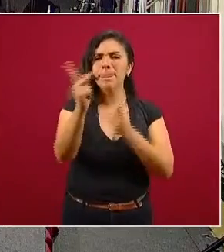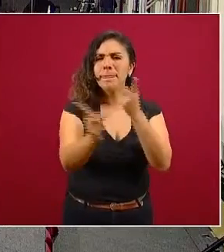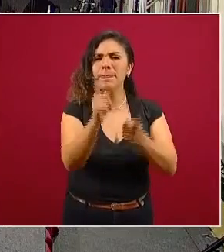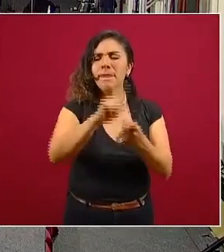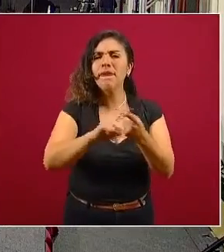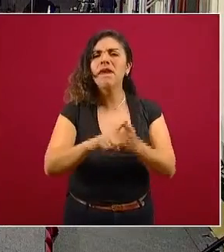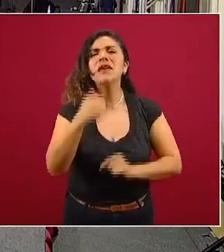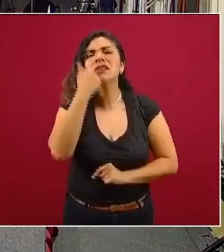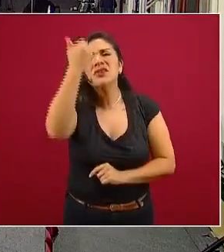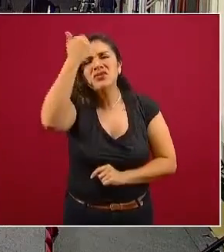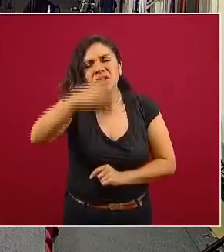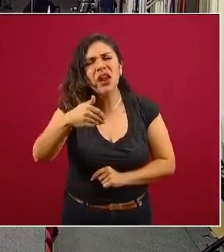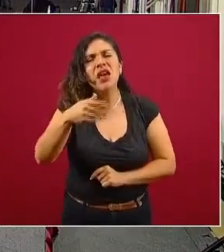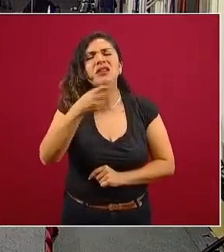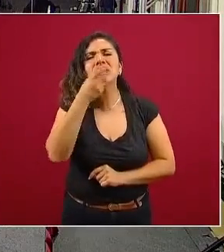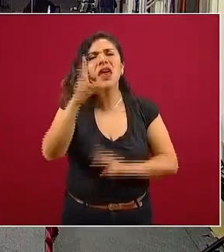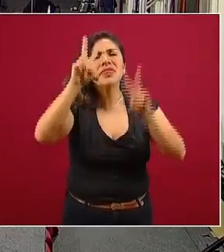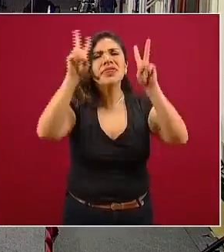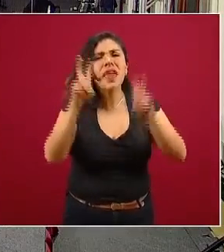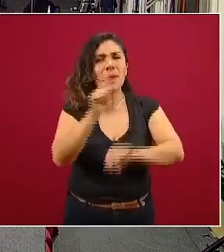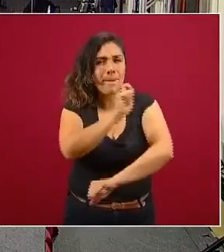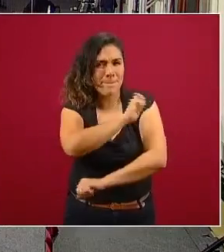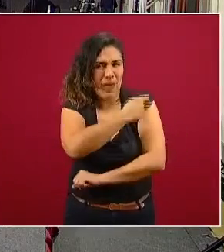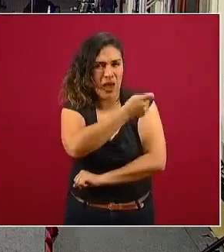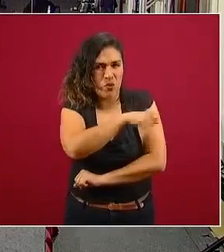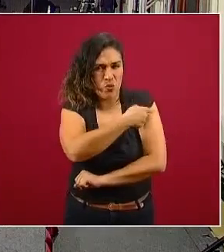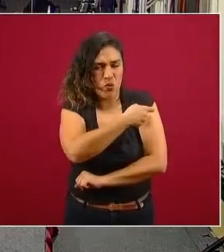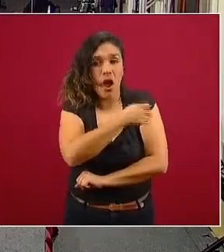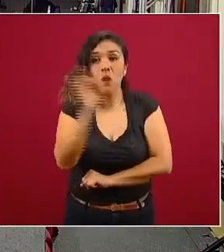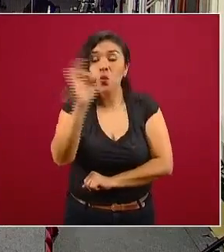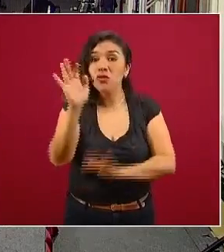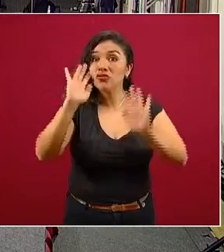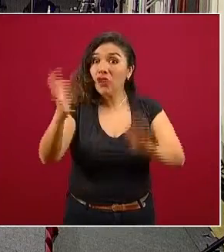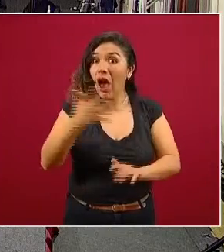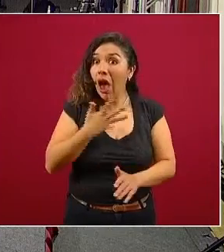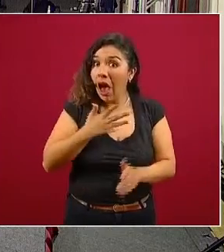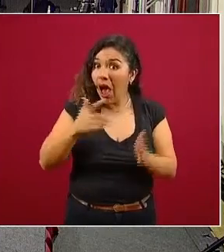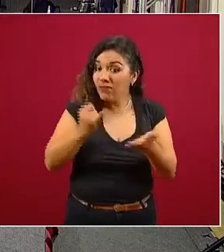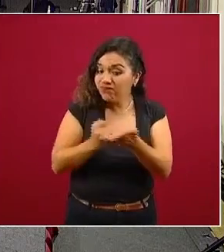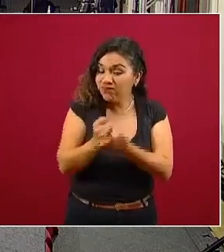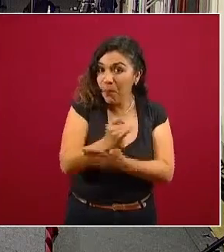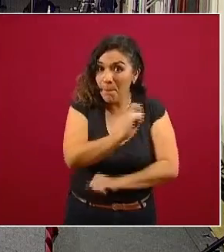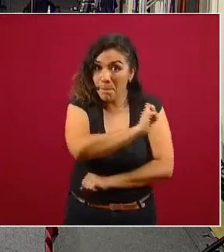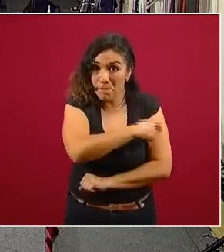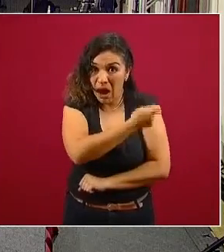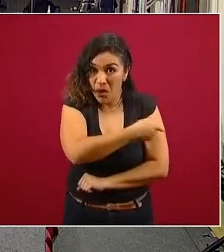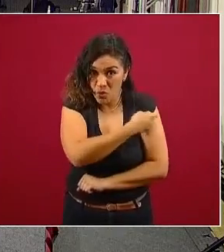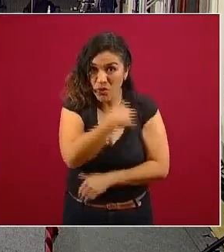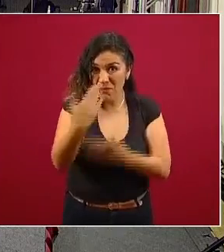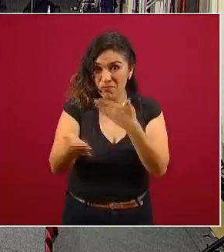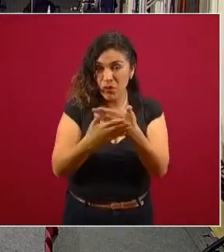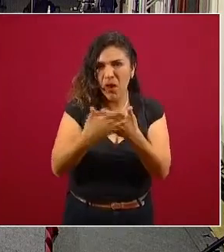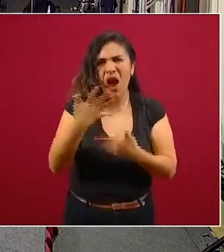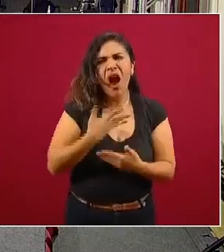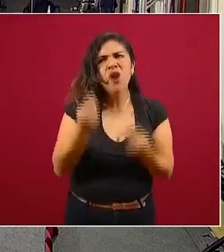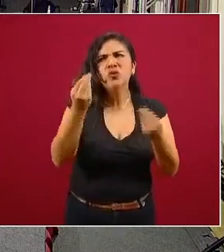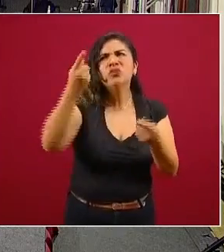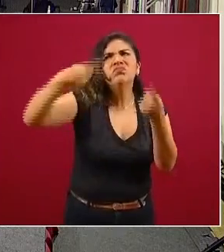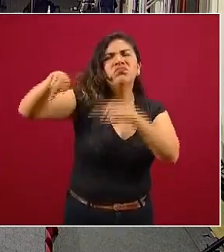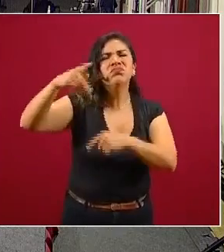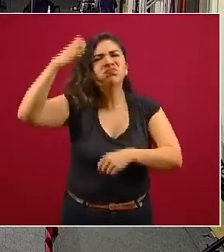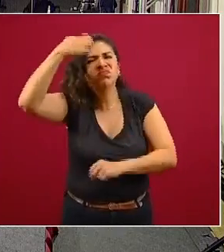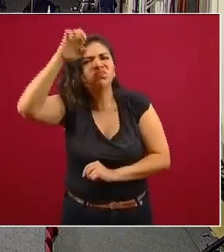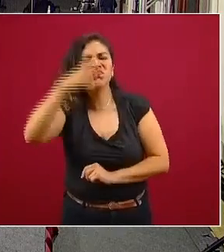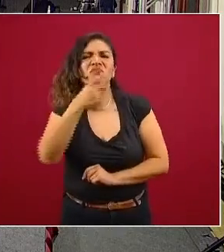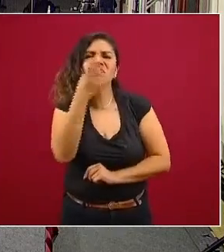doctor, quisiera saber en el tema de la vacuna, cuando ya haya una vacuna, hay muchos expertos